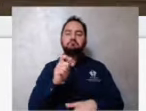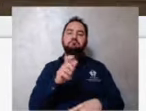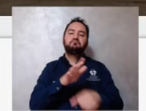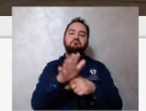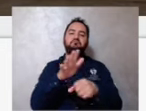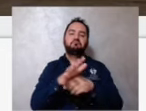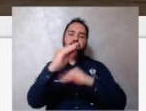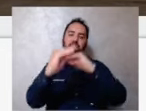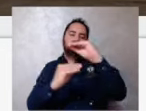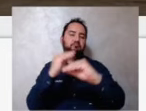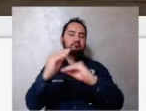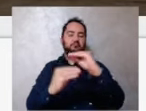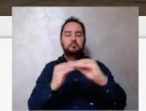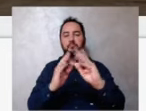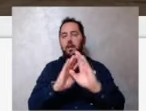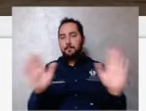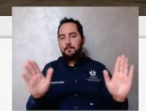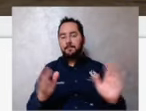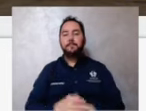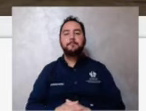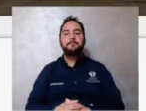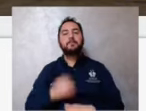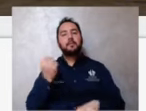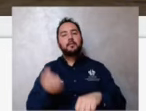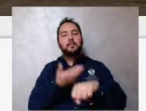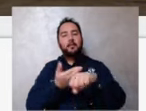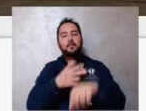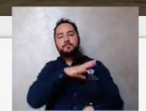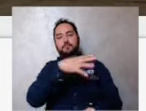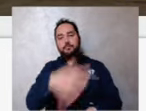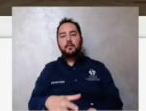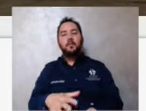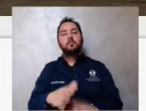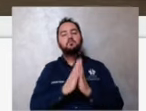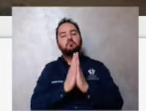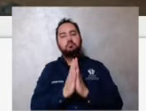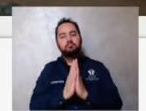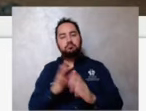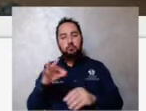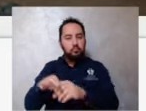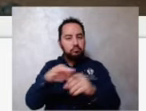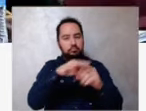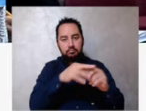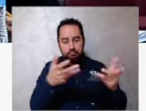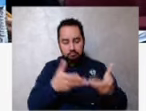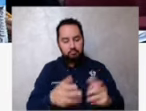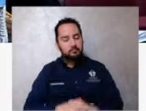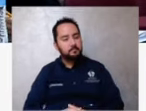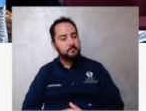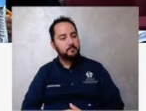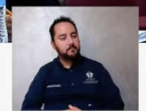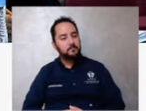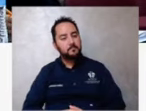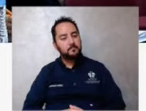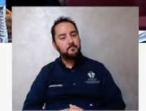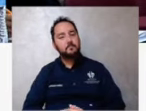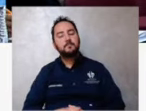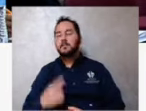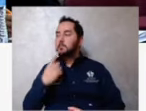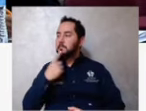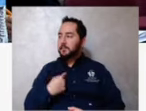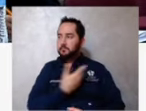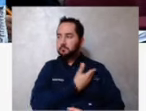considera suficientemente discutido. Secretaria General, sírvase someter a votación el proyecto. A petición